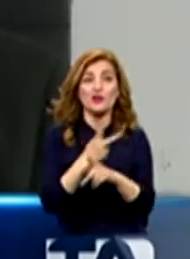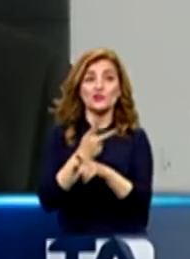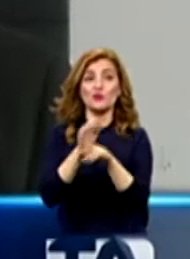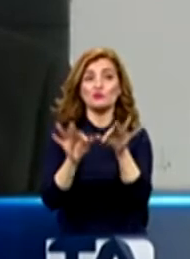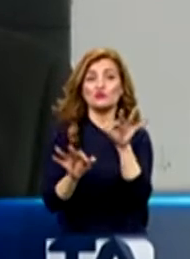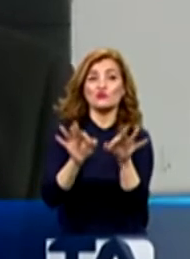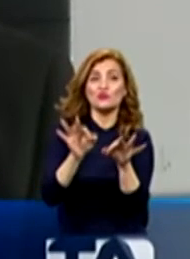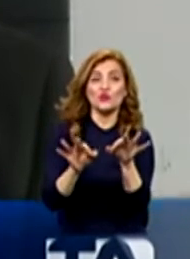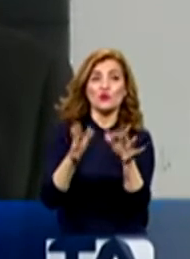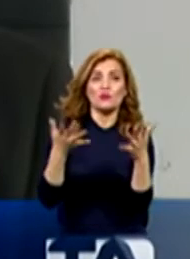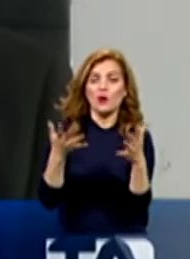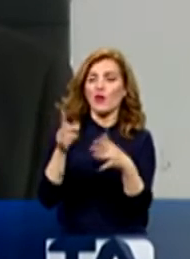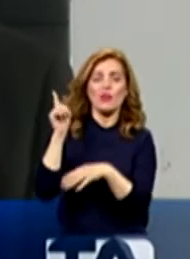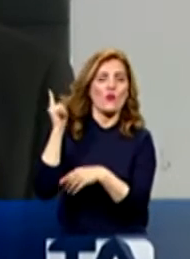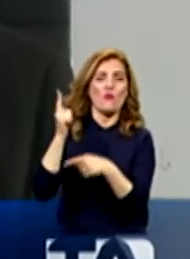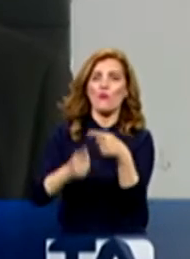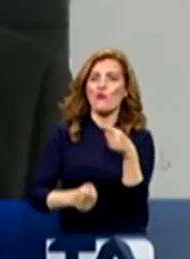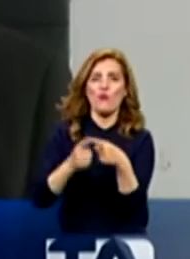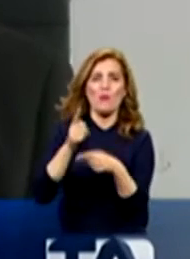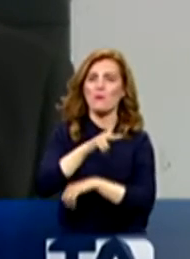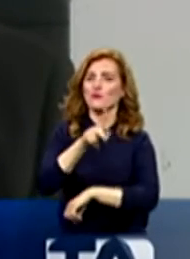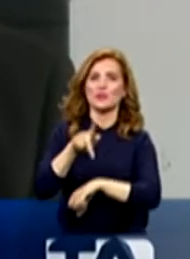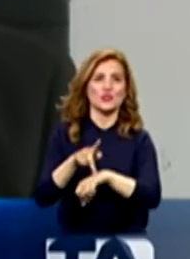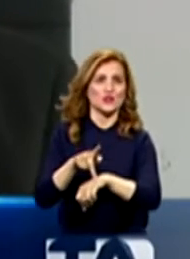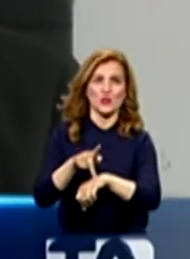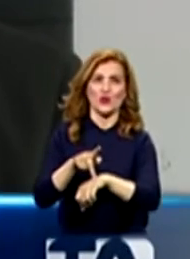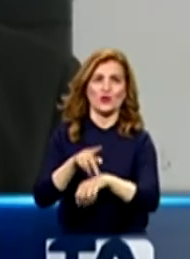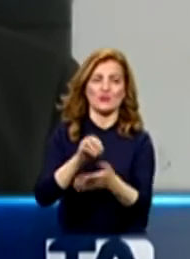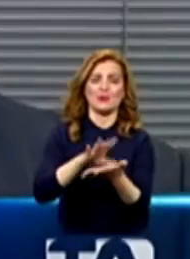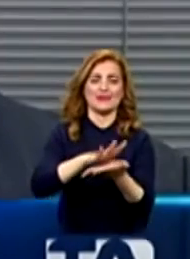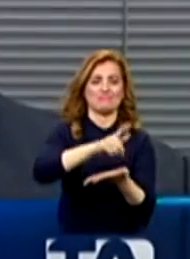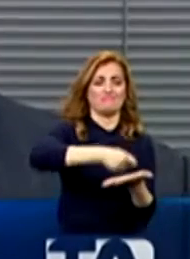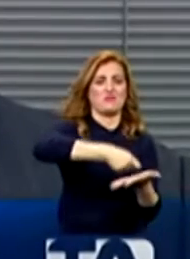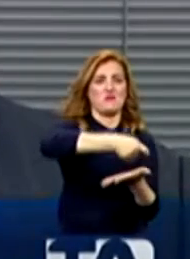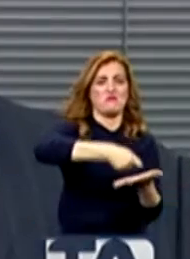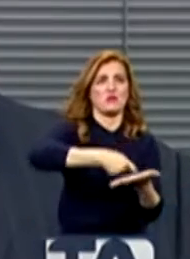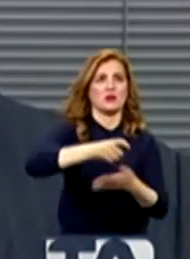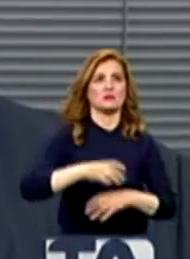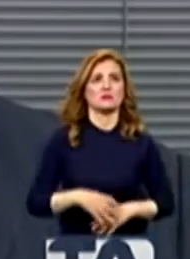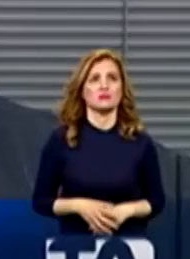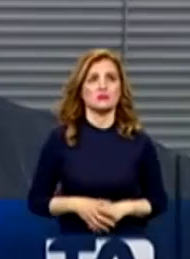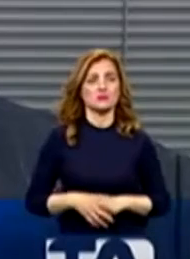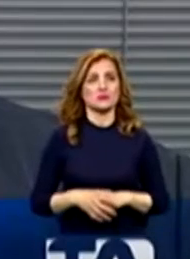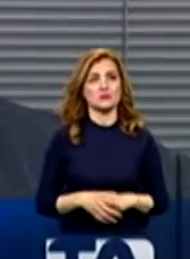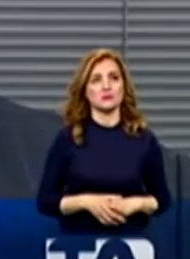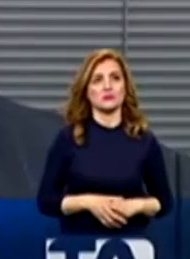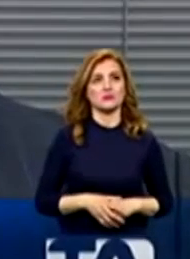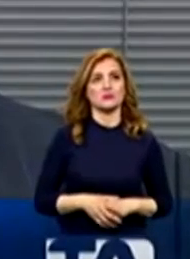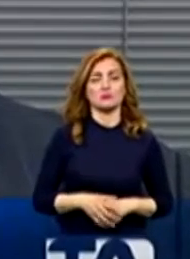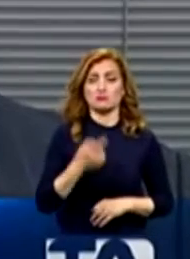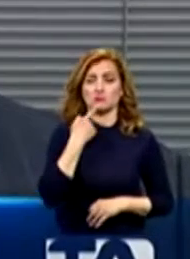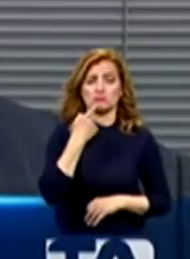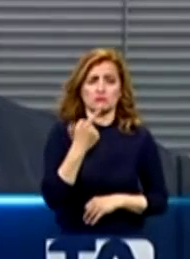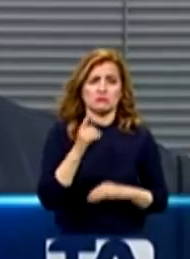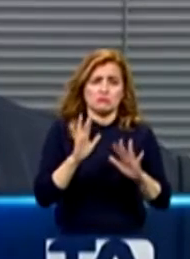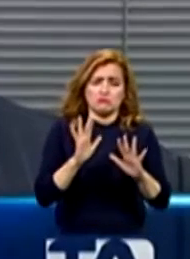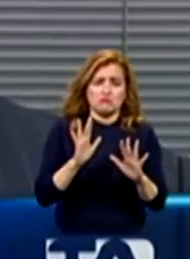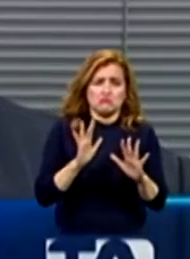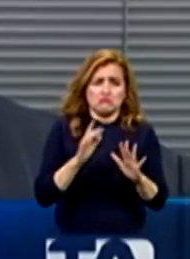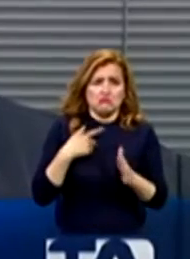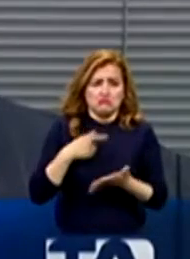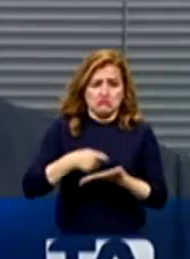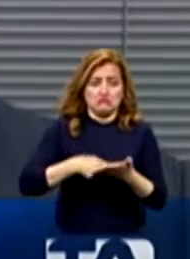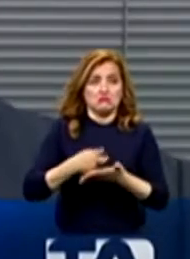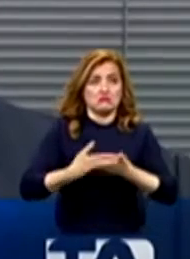están impedidos de ejercer la profesión, firmando escrito. No dudo de la afirmación que se haga respecto de la presentación